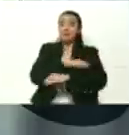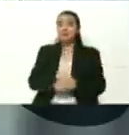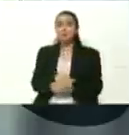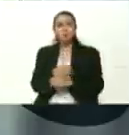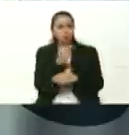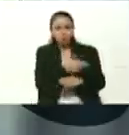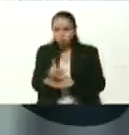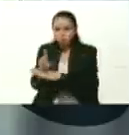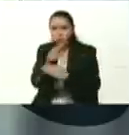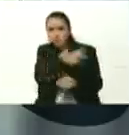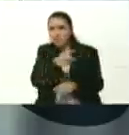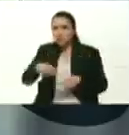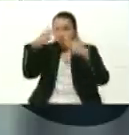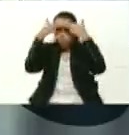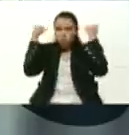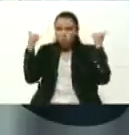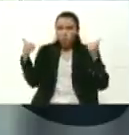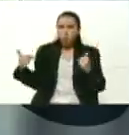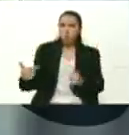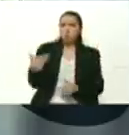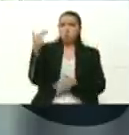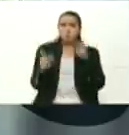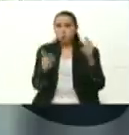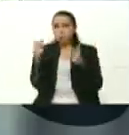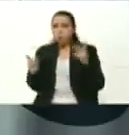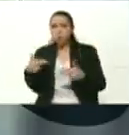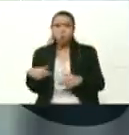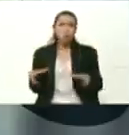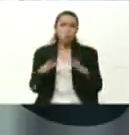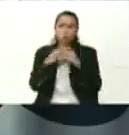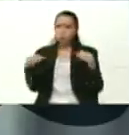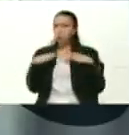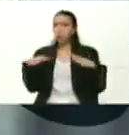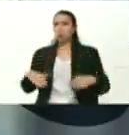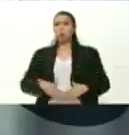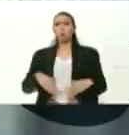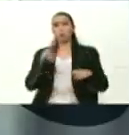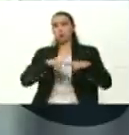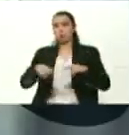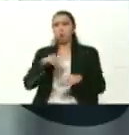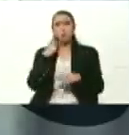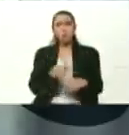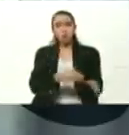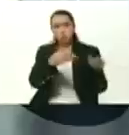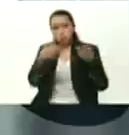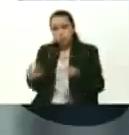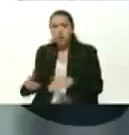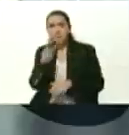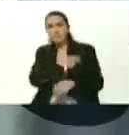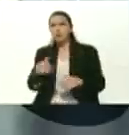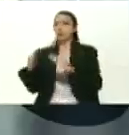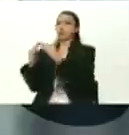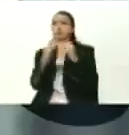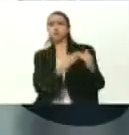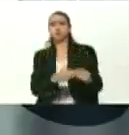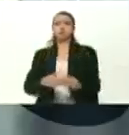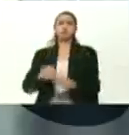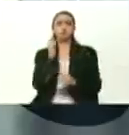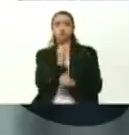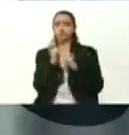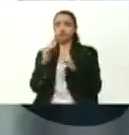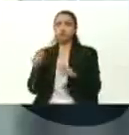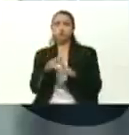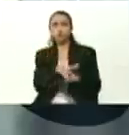matar inocentes por la espalda, disparos en la cara, murieron niños, personas que estaban en sus residencias fueron acribilladas.